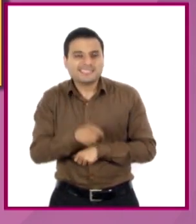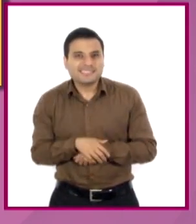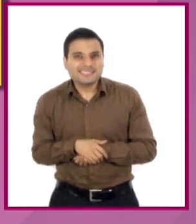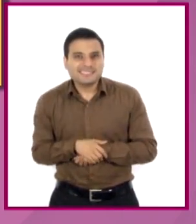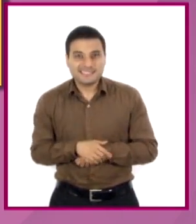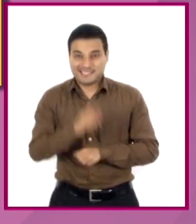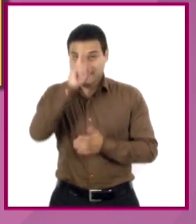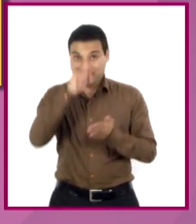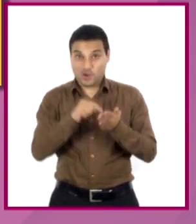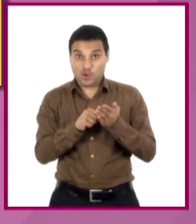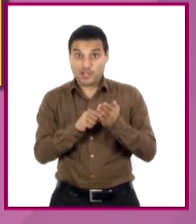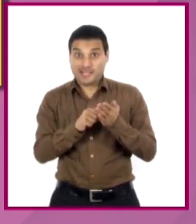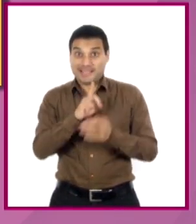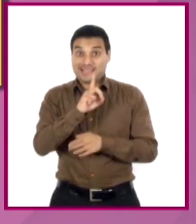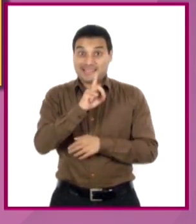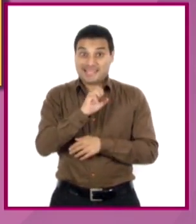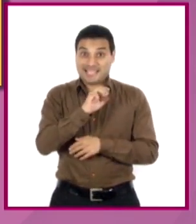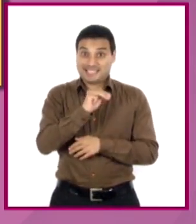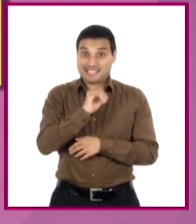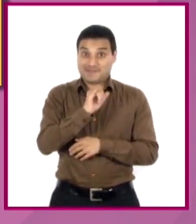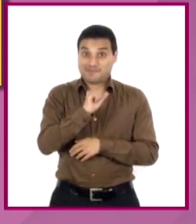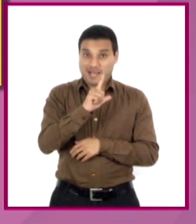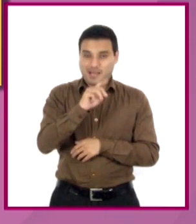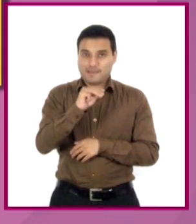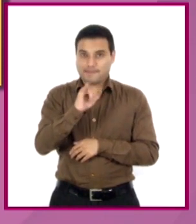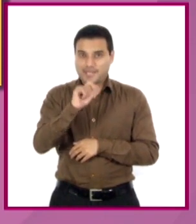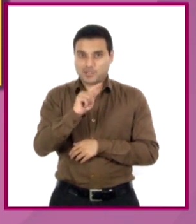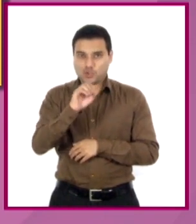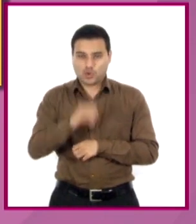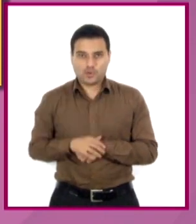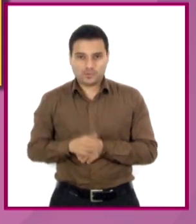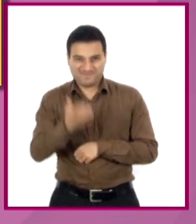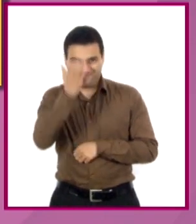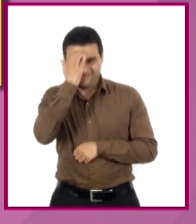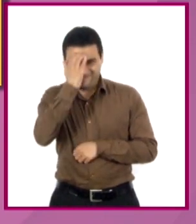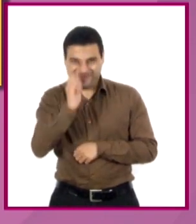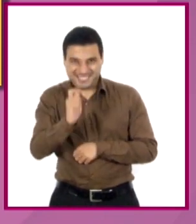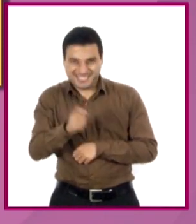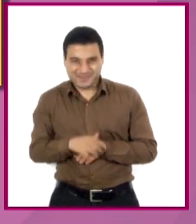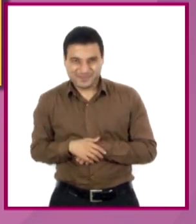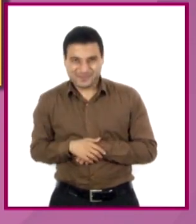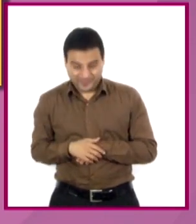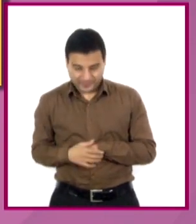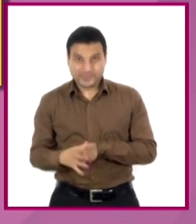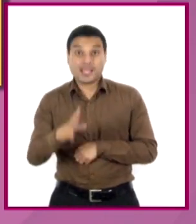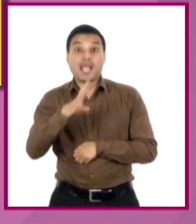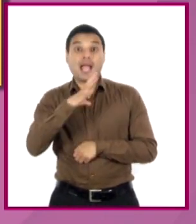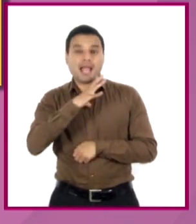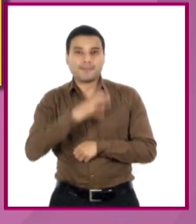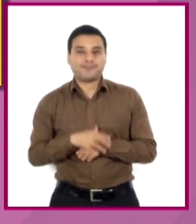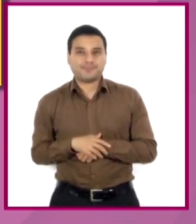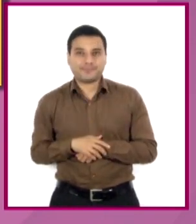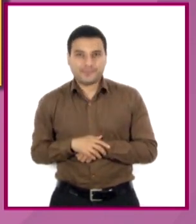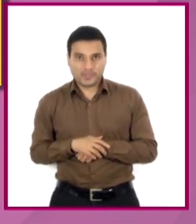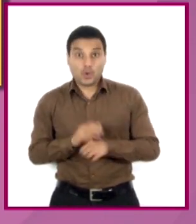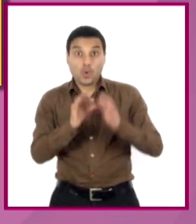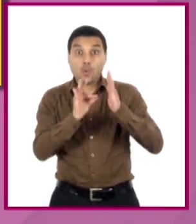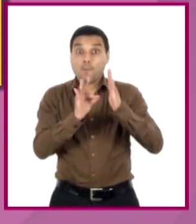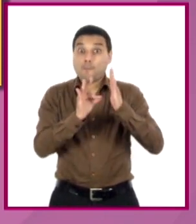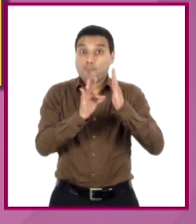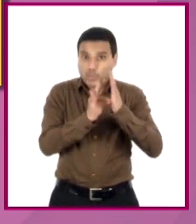al decimal mixto. La característica de los decimales mixtos es que tienen decimales que no se